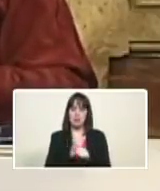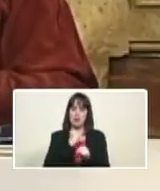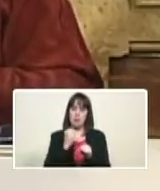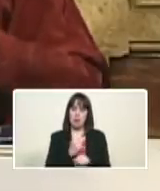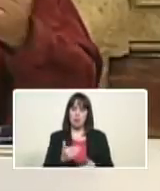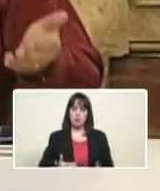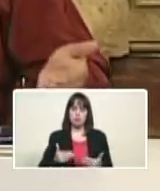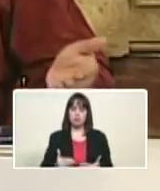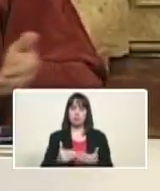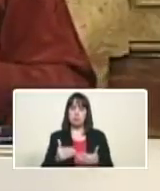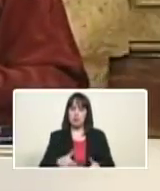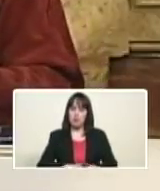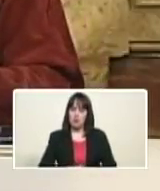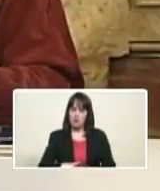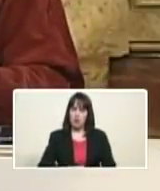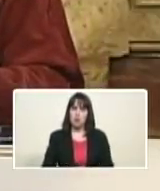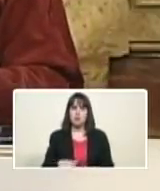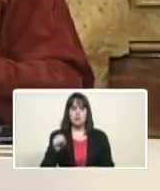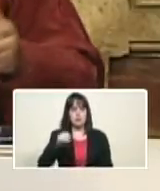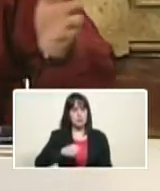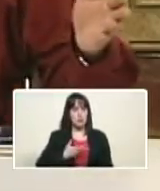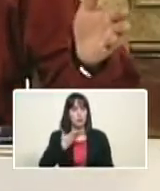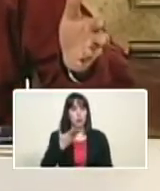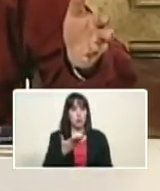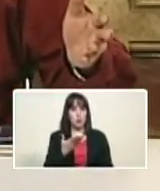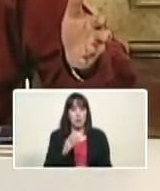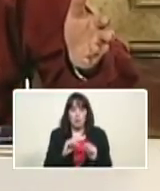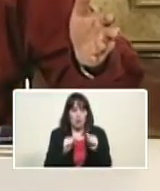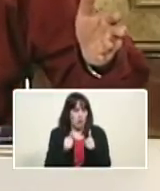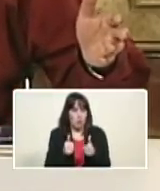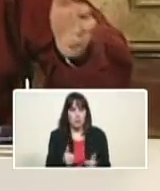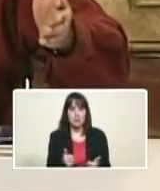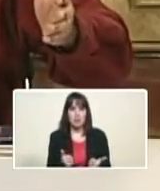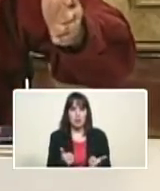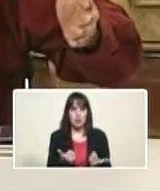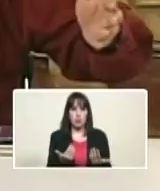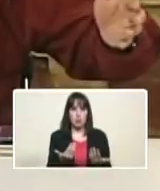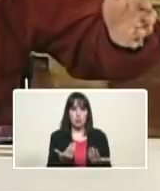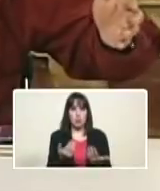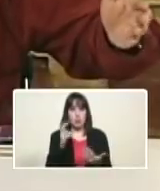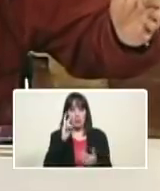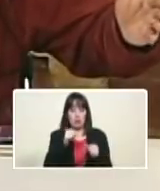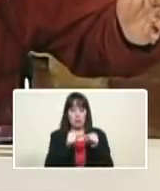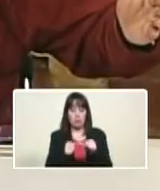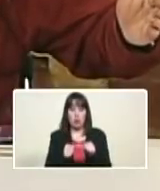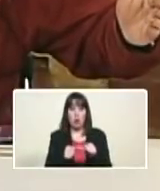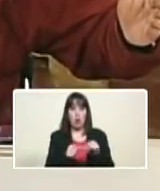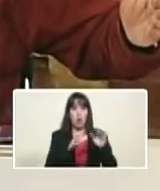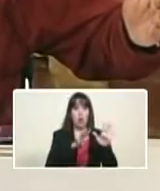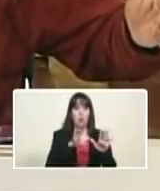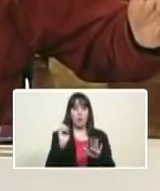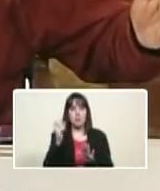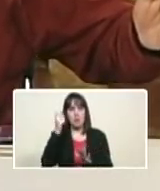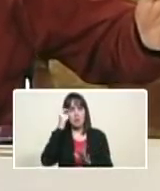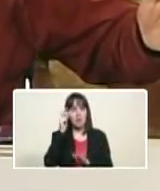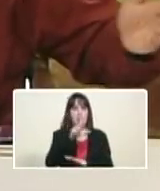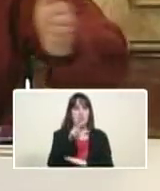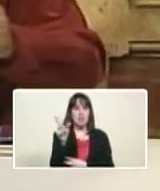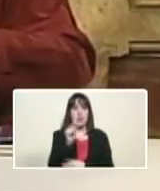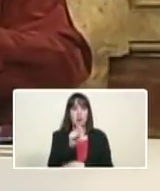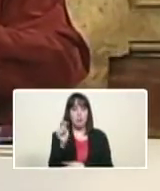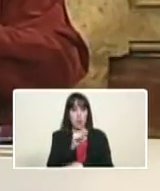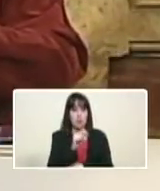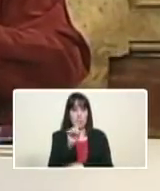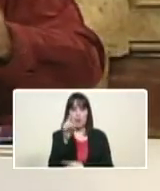con un gran esfuerzo, si se puede. Apenas estamos arrancando. Yo he fijado 90 días, 3 meses, de